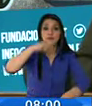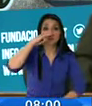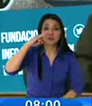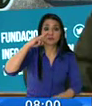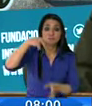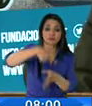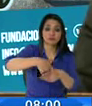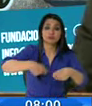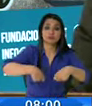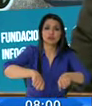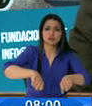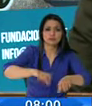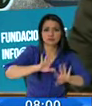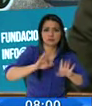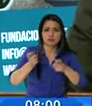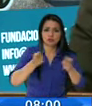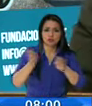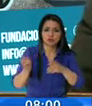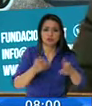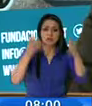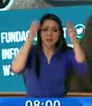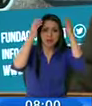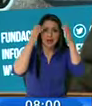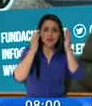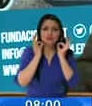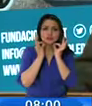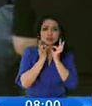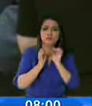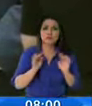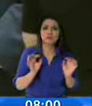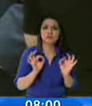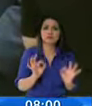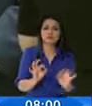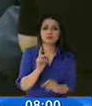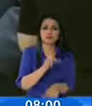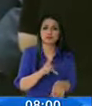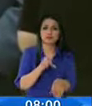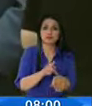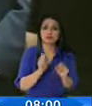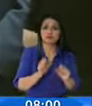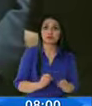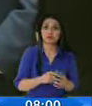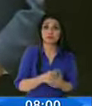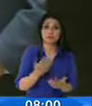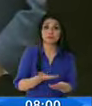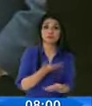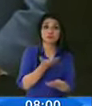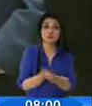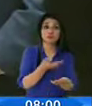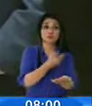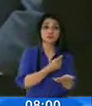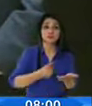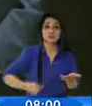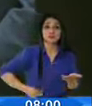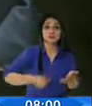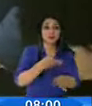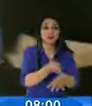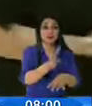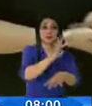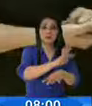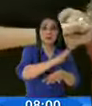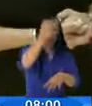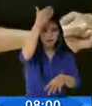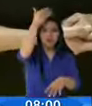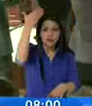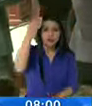motos, el control de uso de cascos, pero que sean homologados. Estas propuestas fueron entregadas al presidente de la Asamblea Nacional,